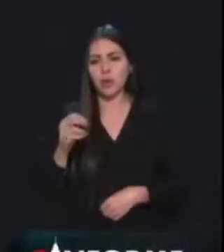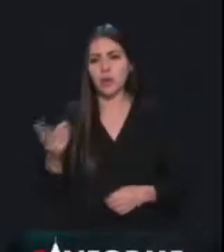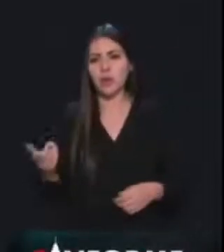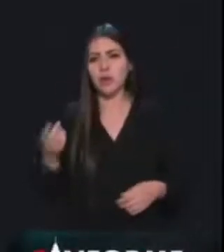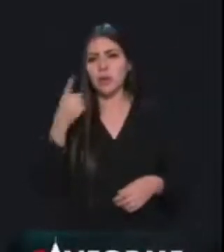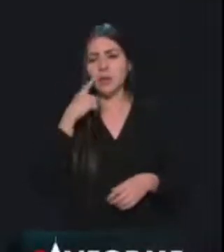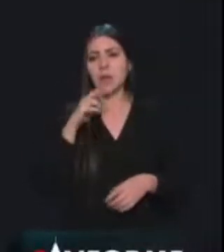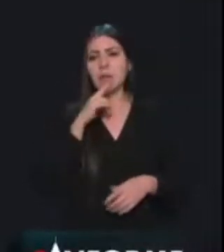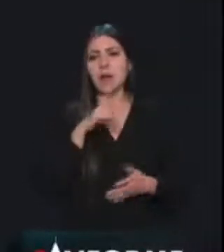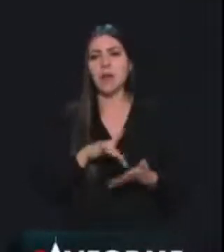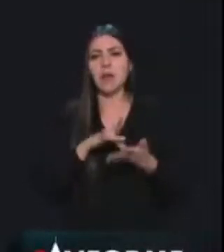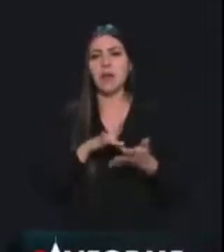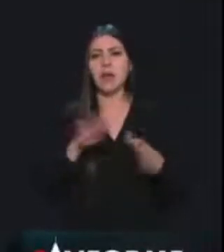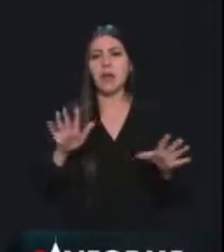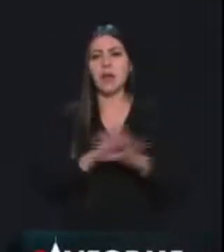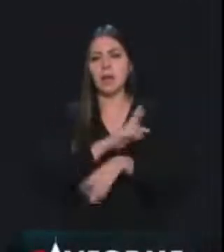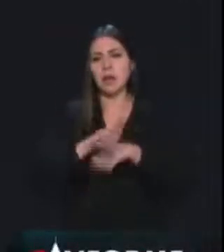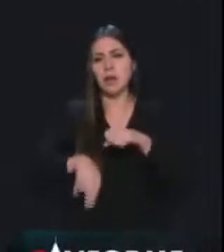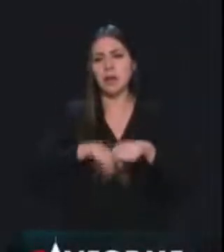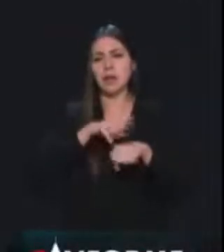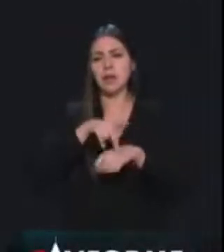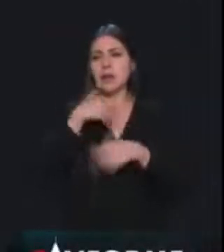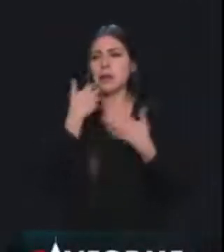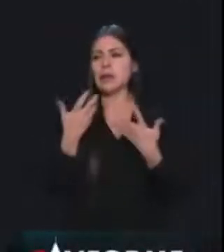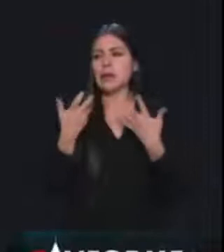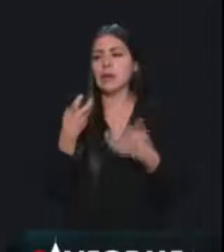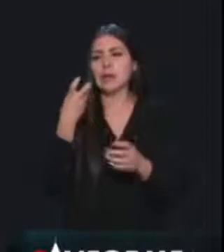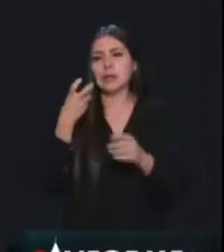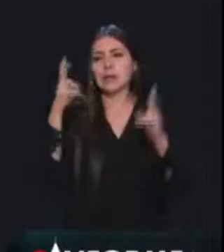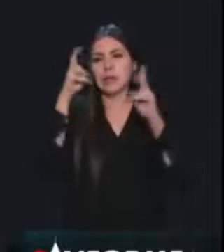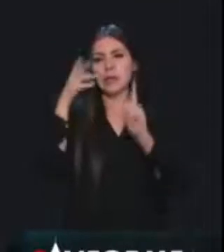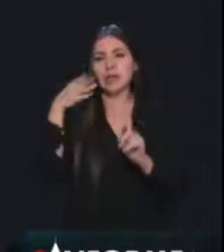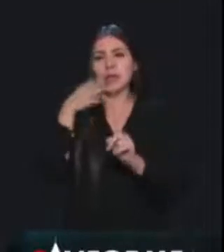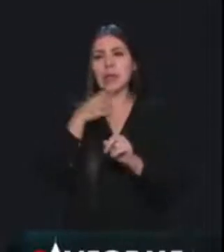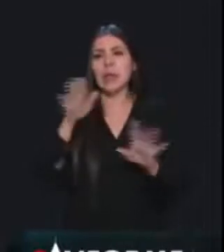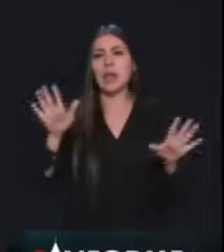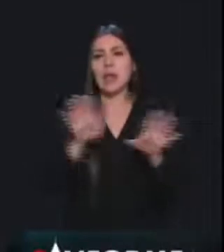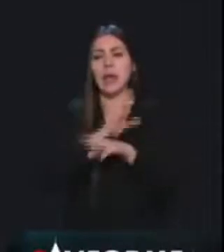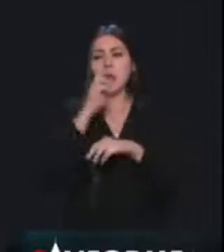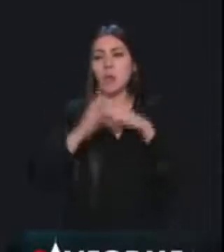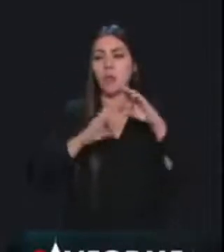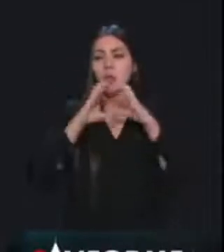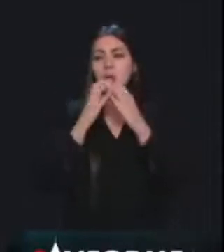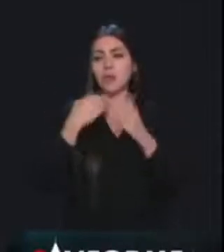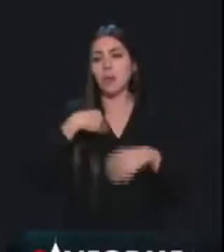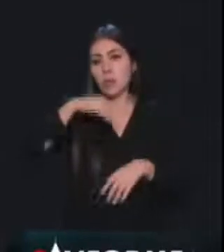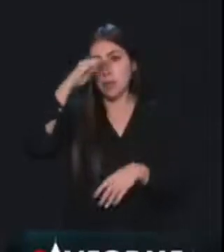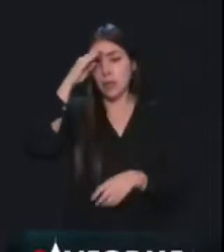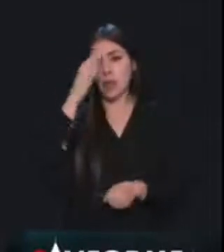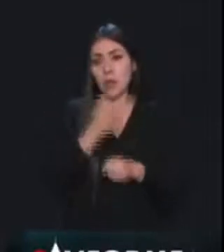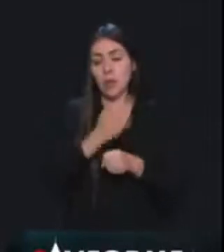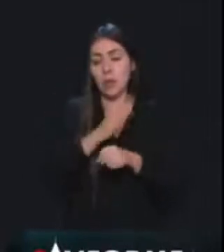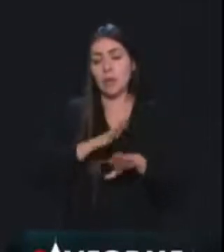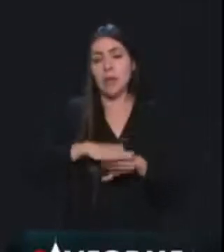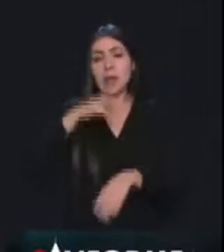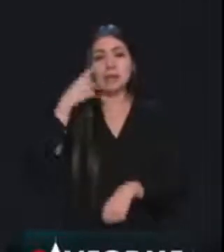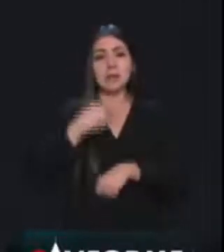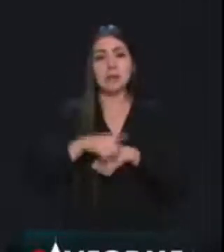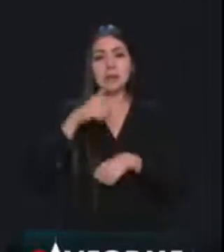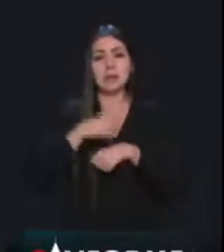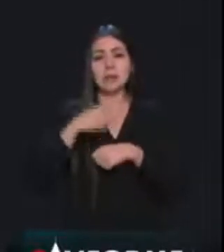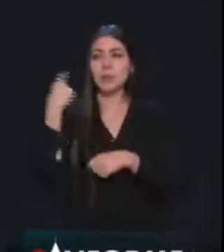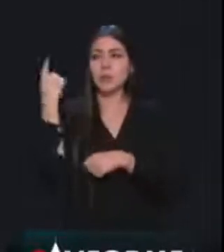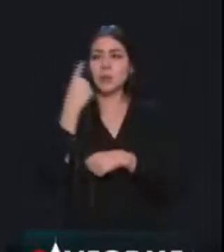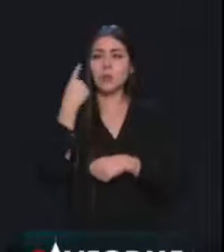al cambio climático, que en el fondo es el tema. El cambio climático me parece hoy el riesgo más importante a nivel global, a nivel regional, a